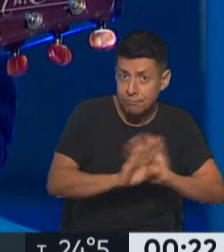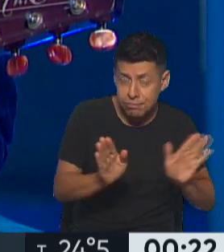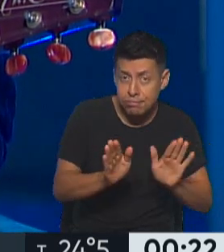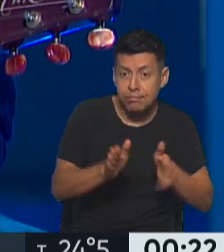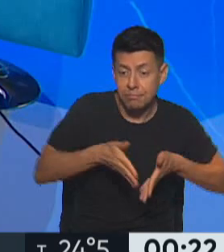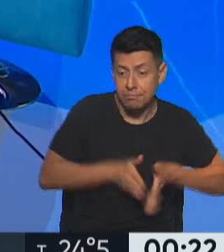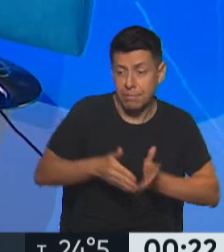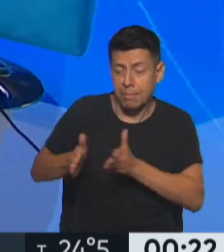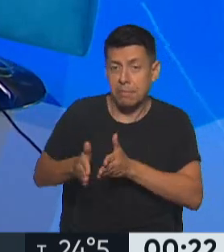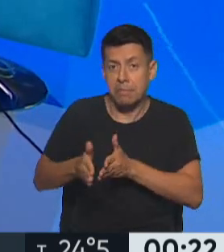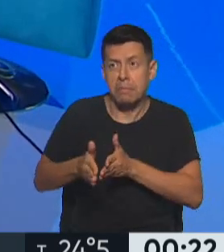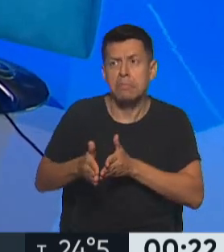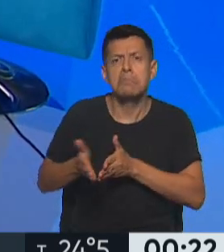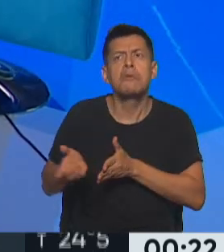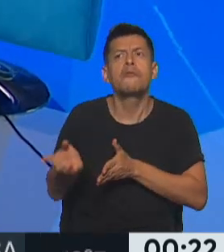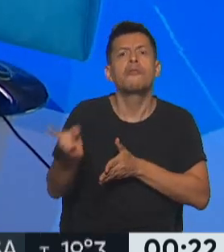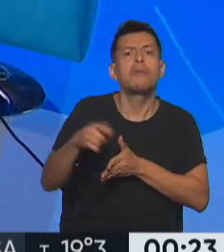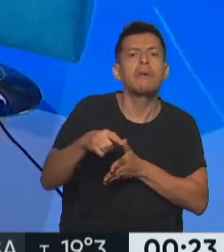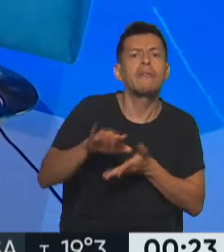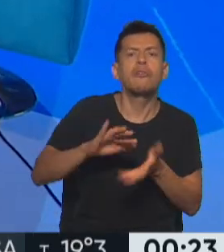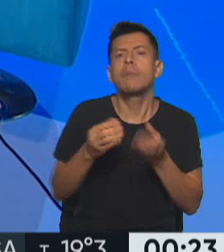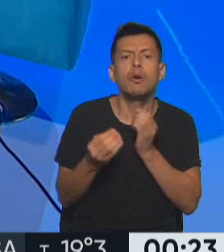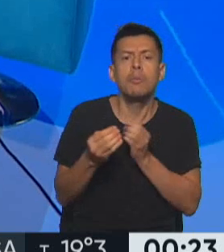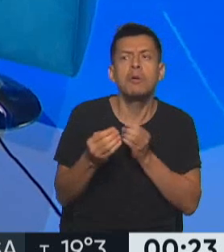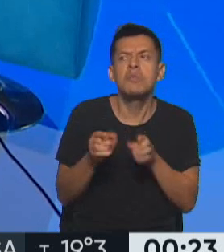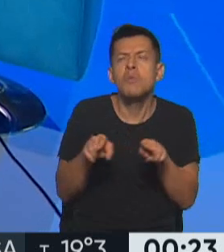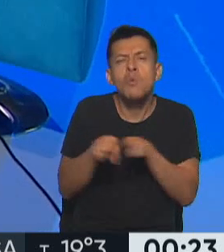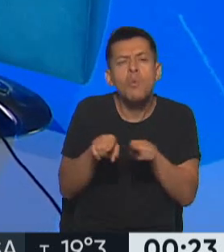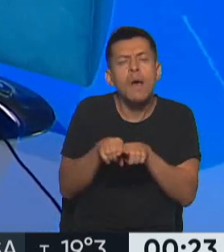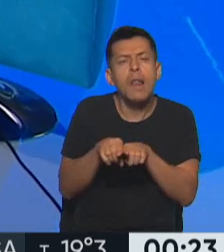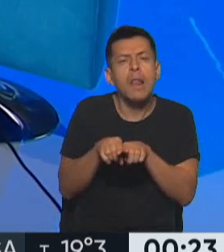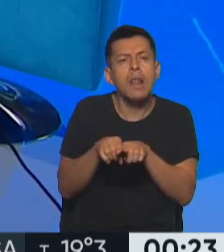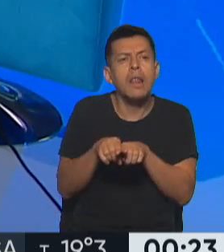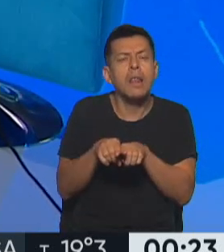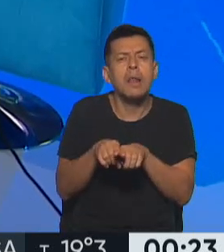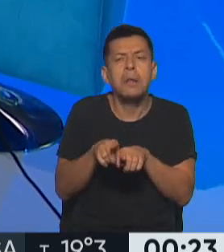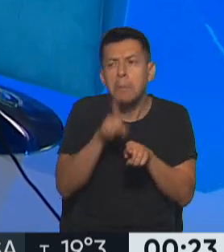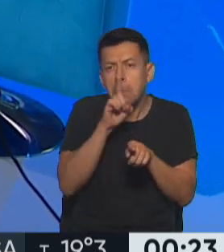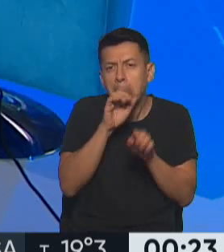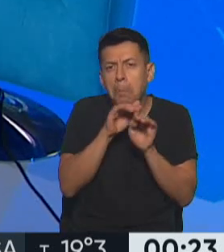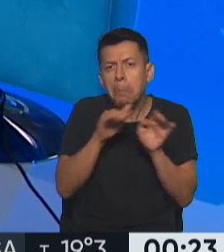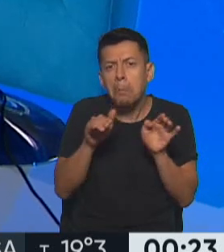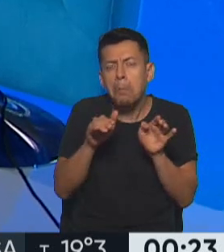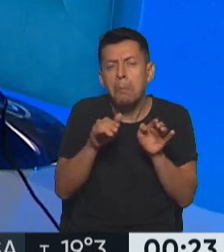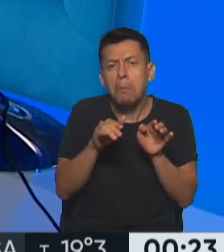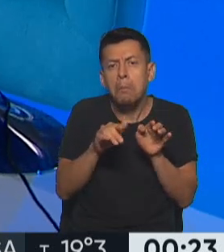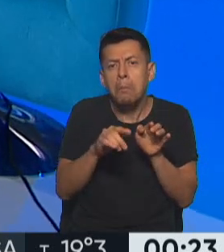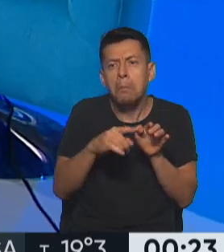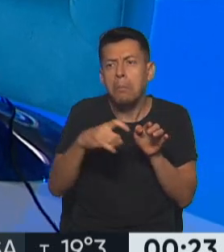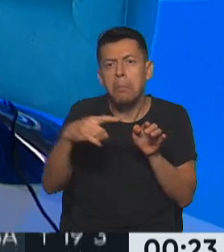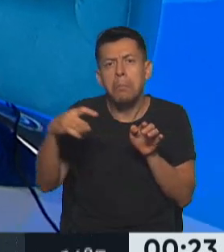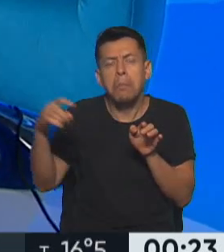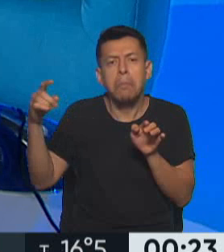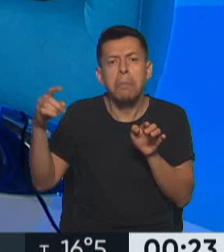vuelve a un estado que no es estrictamente larvario, pero sí, es como si un estado casi vegetal, y boom, vuelven, y no